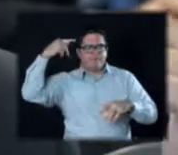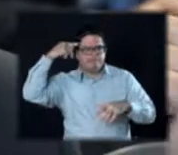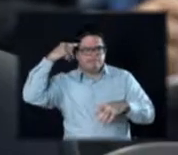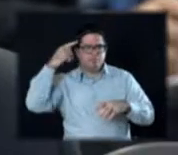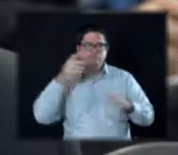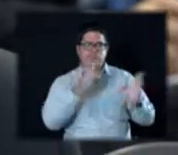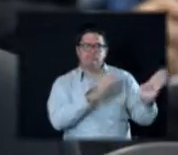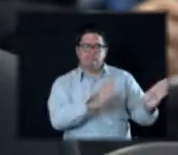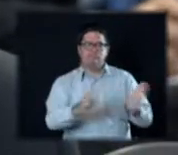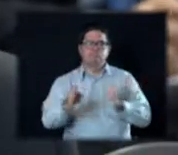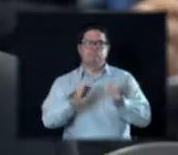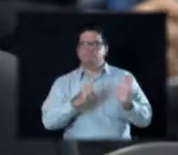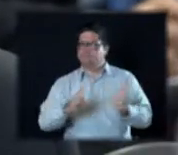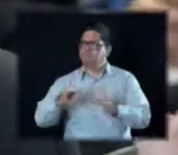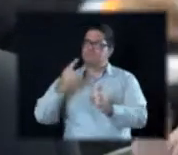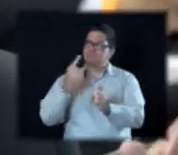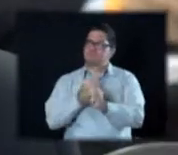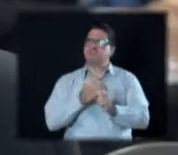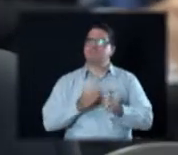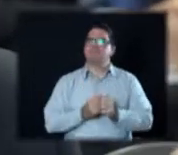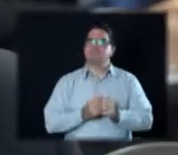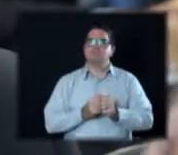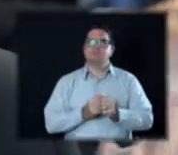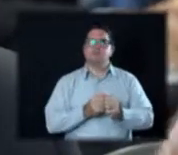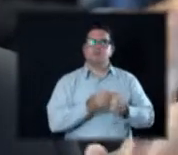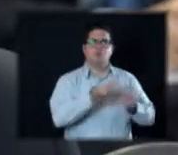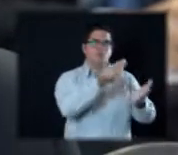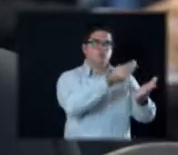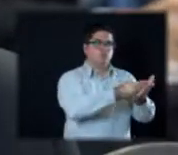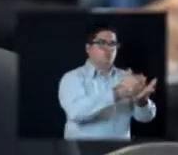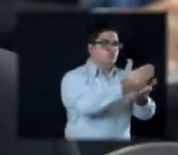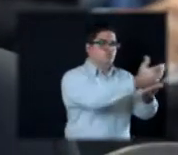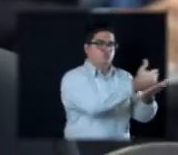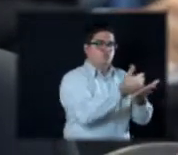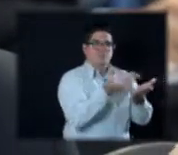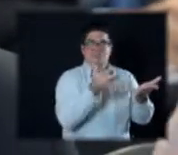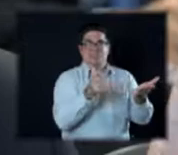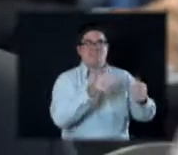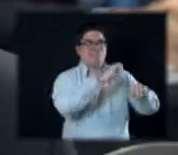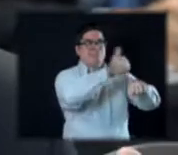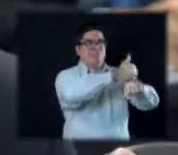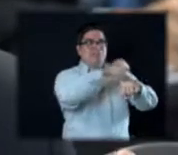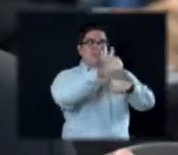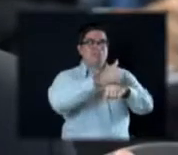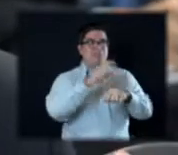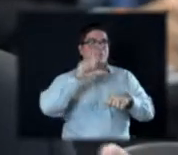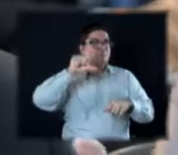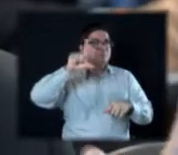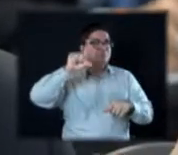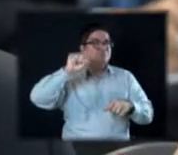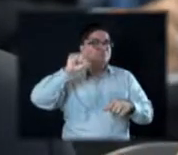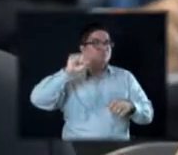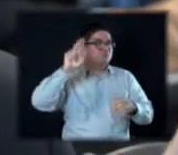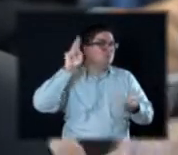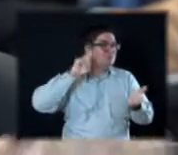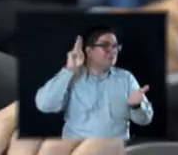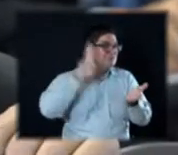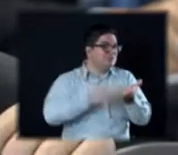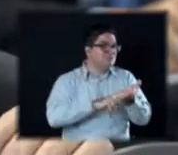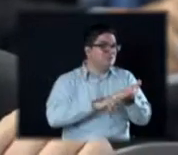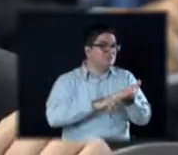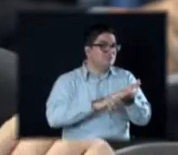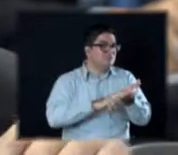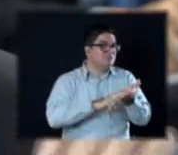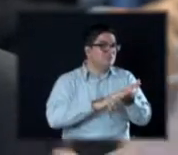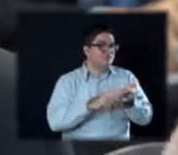la política impacta la continuidad del personal y de los procesos. Hacienda ha tenido 20 secretarios en los últimos